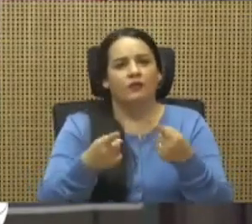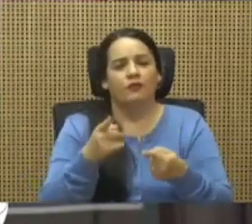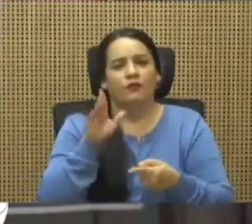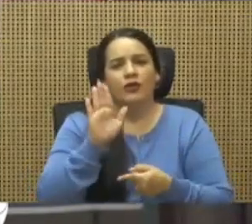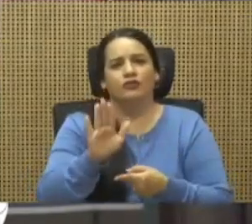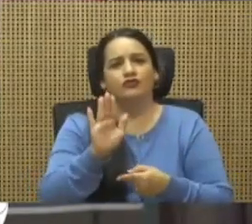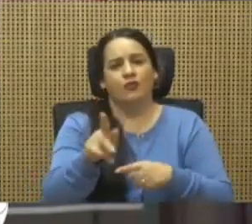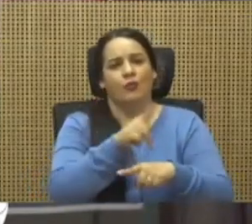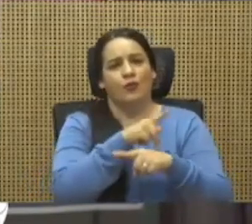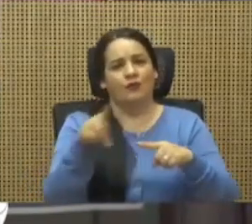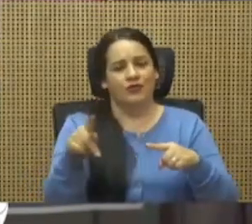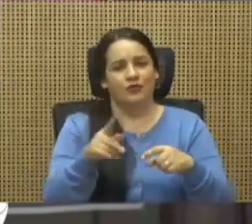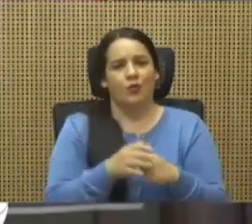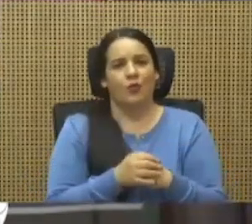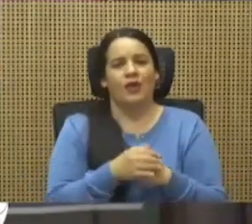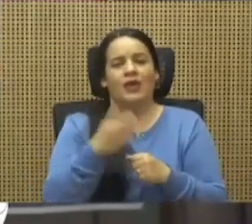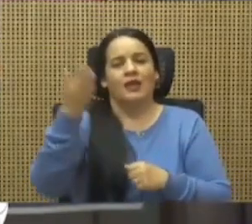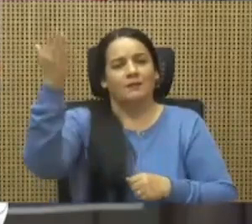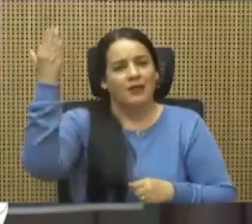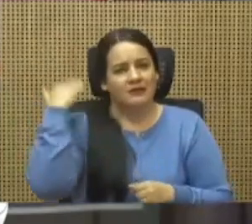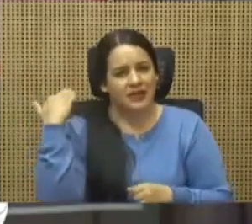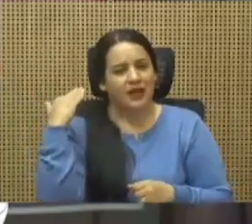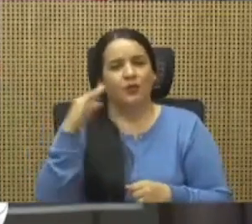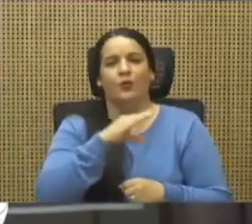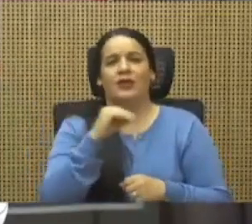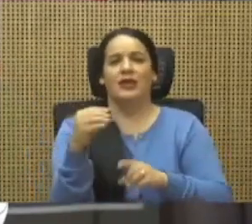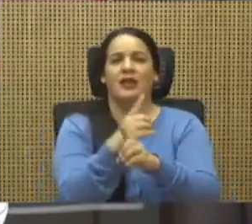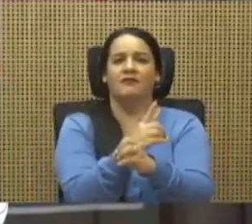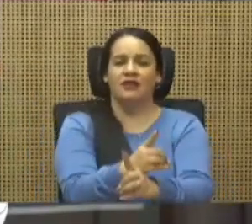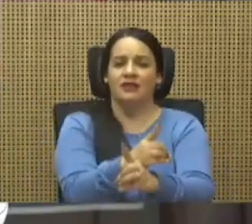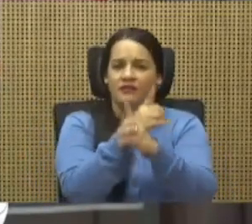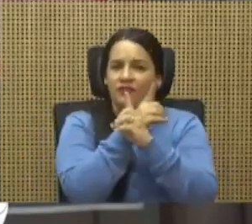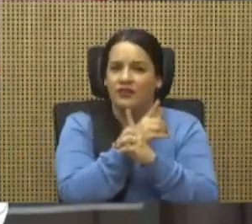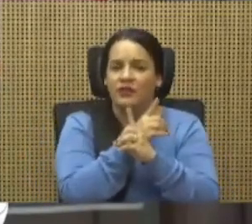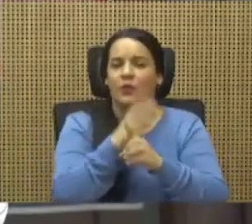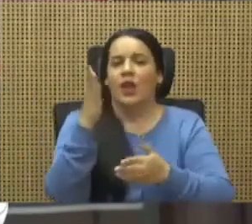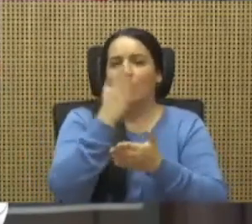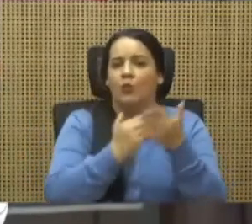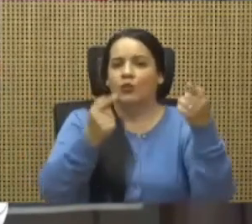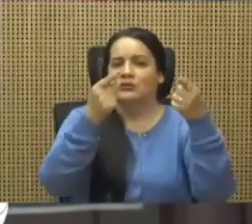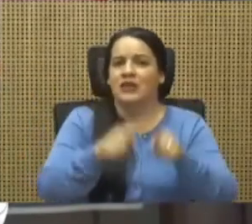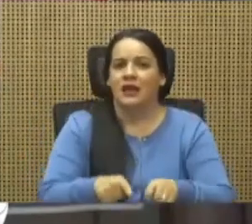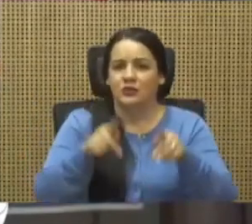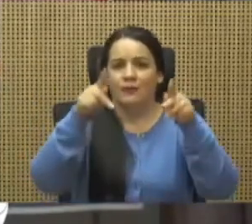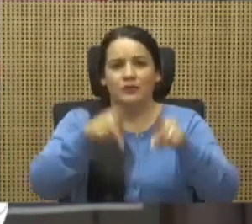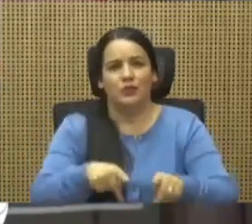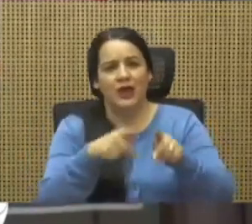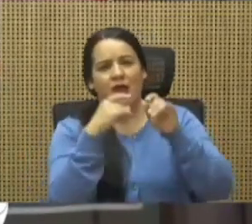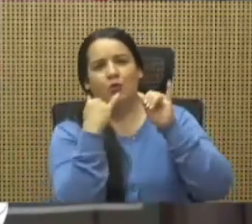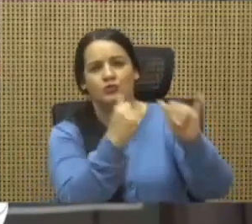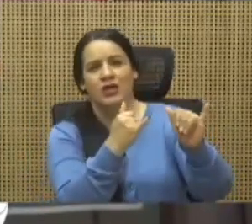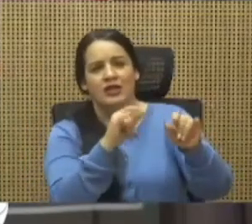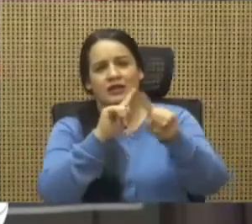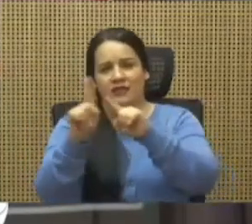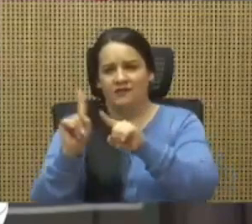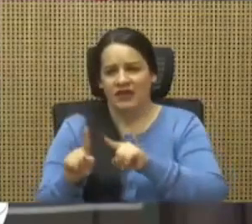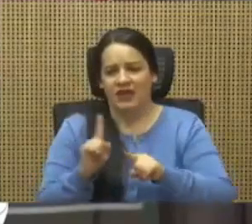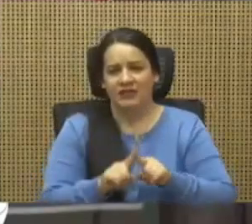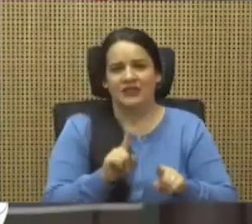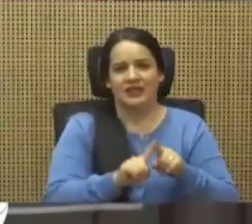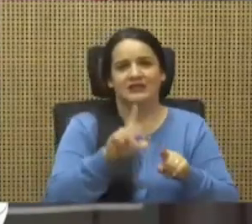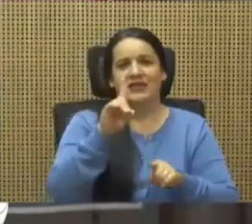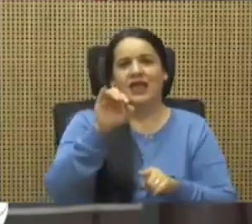su profesión en el pasado y el haber defendido en algunos casos a personas acusadas de diversos delitos,